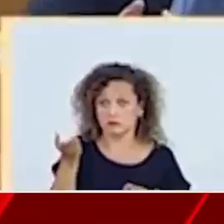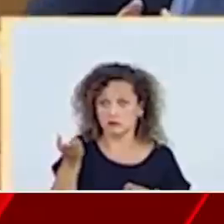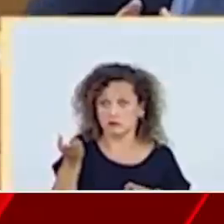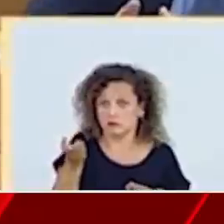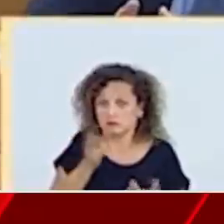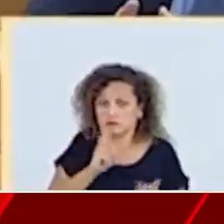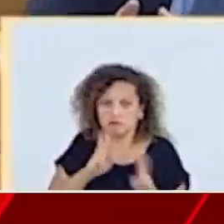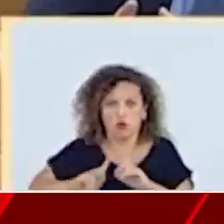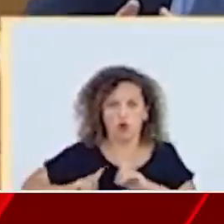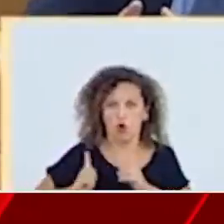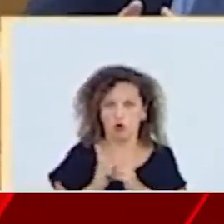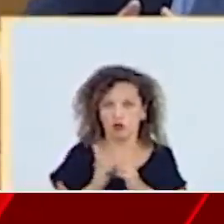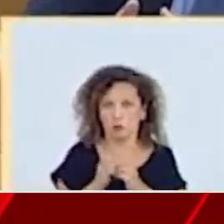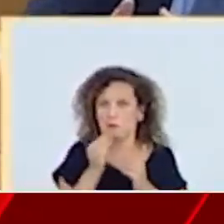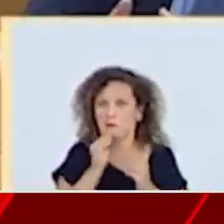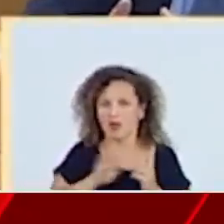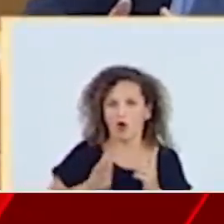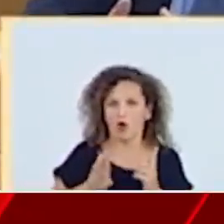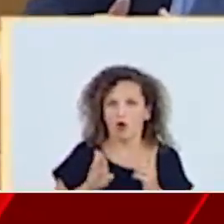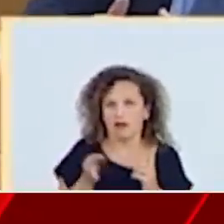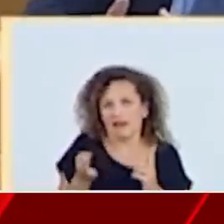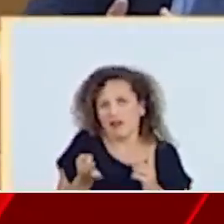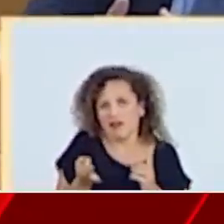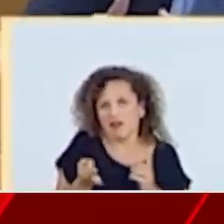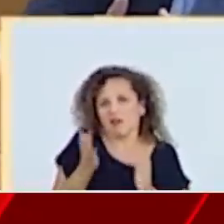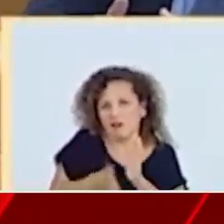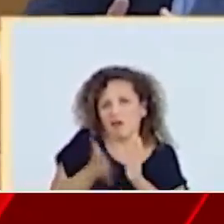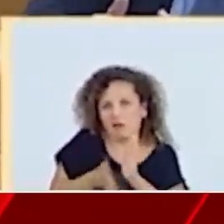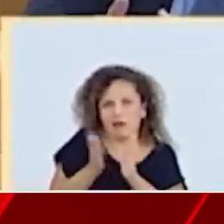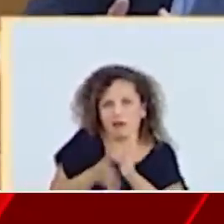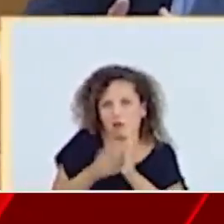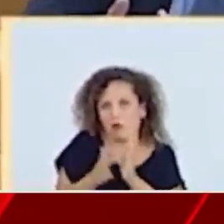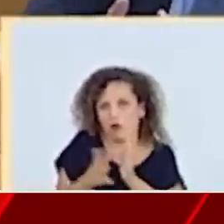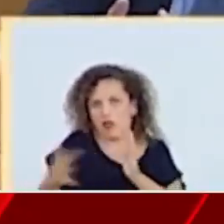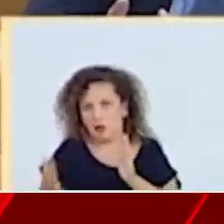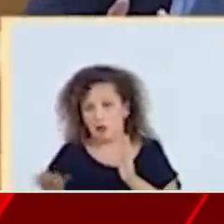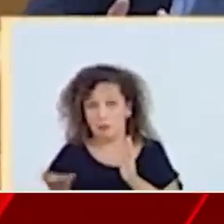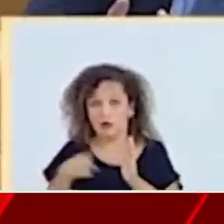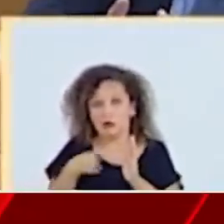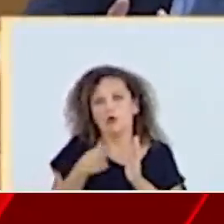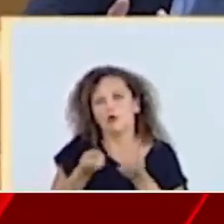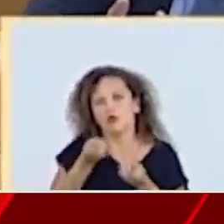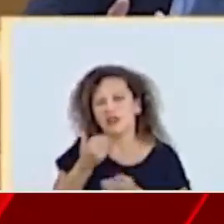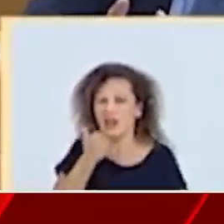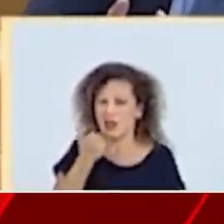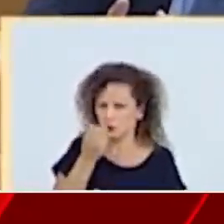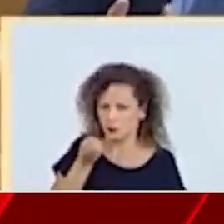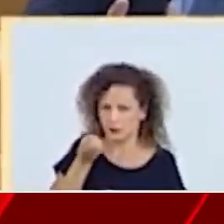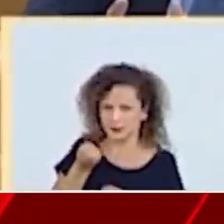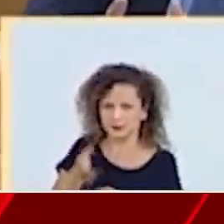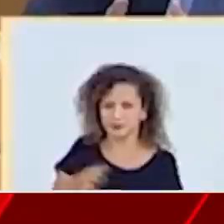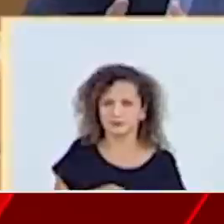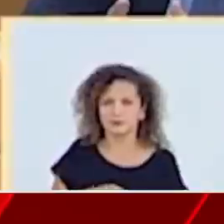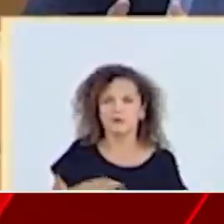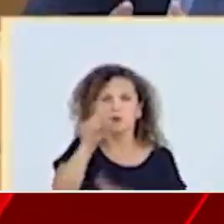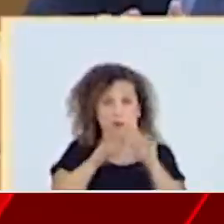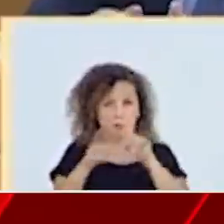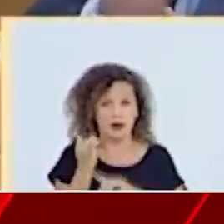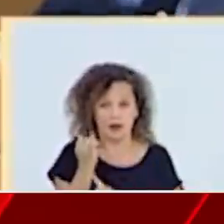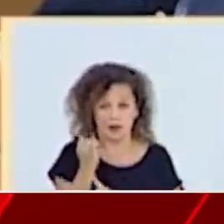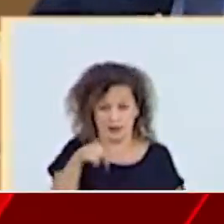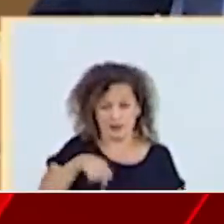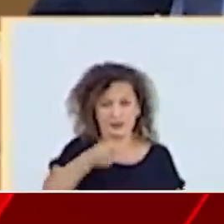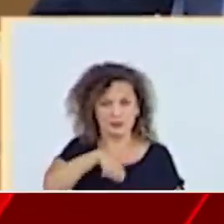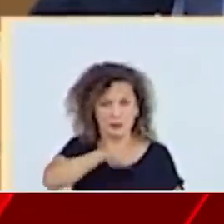civilizaciones. Huntington tiene una extensa obra literaria, pero hay una en particular que se llama El orden político en las